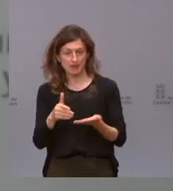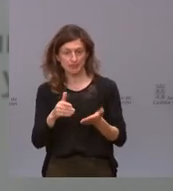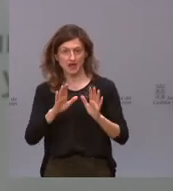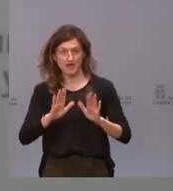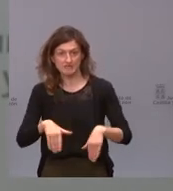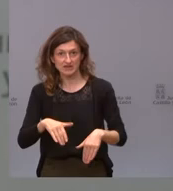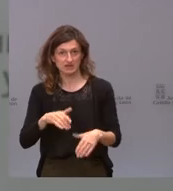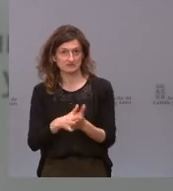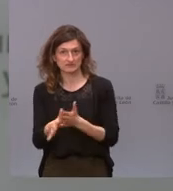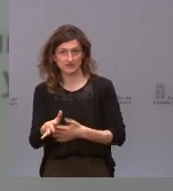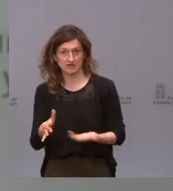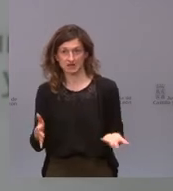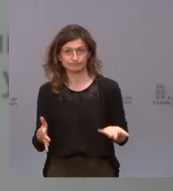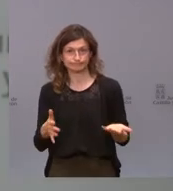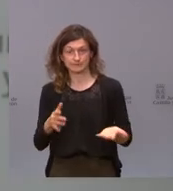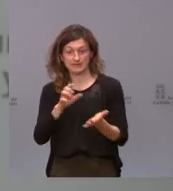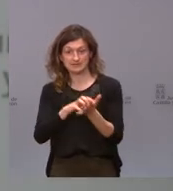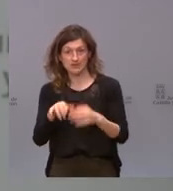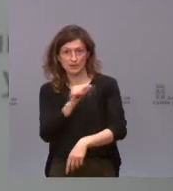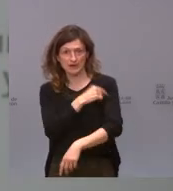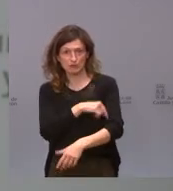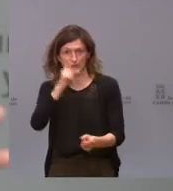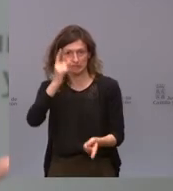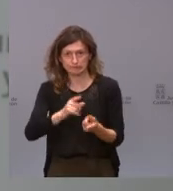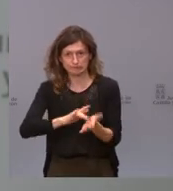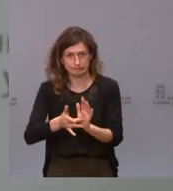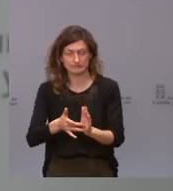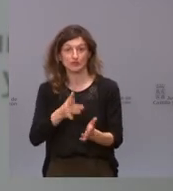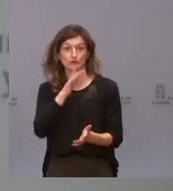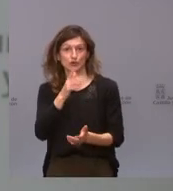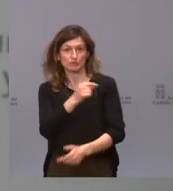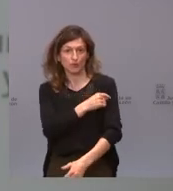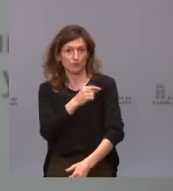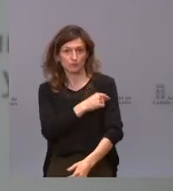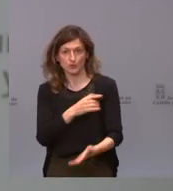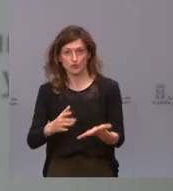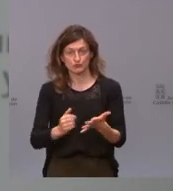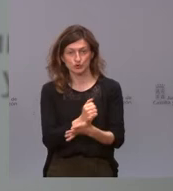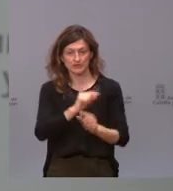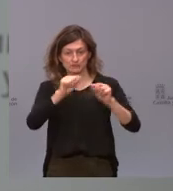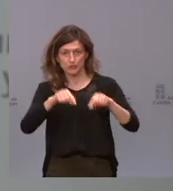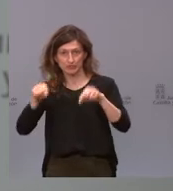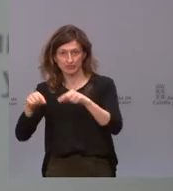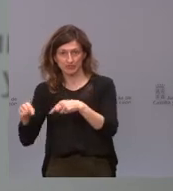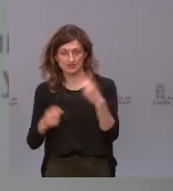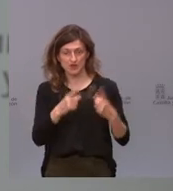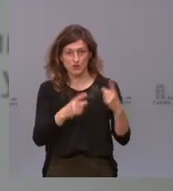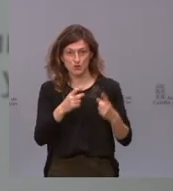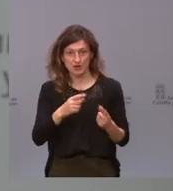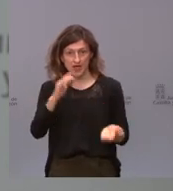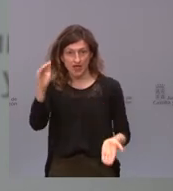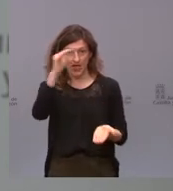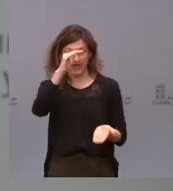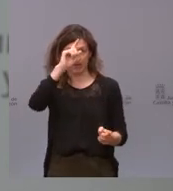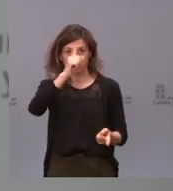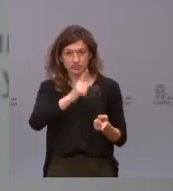quedado en castilla y león' sin vacunas porque hemos puesto todas las vacunas en algunas provincias todas las vacunas que estaban